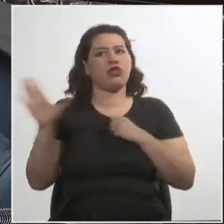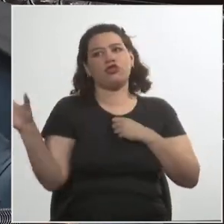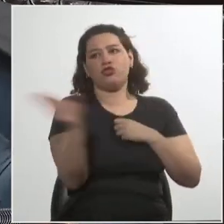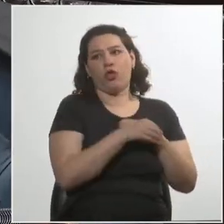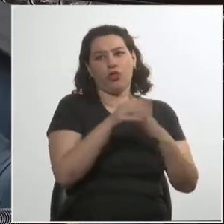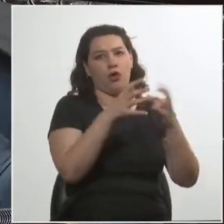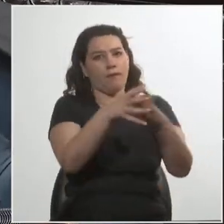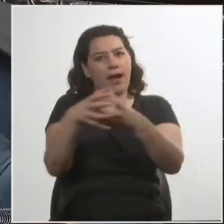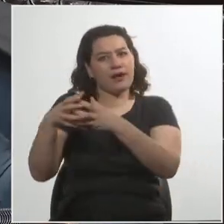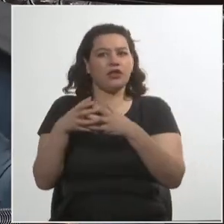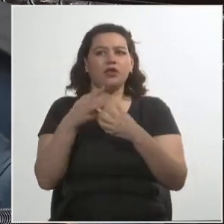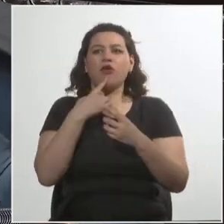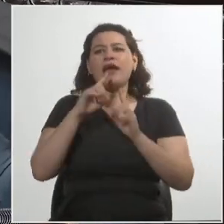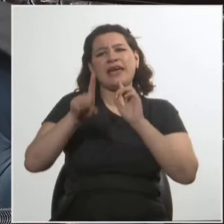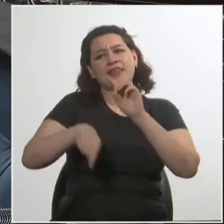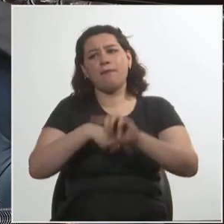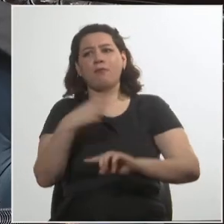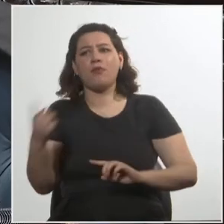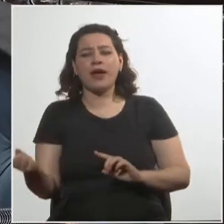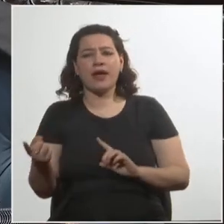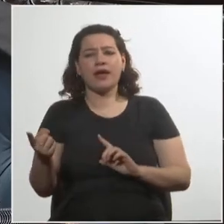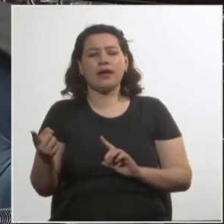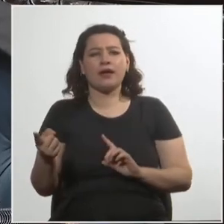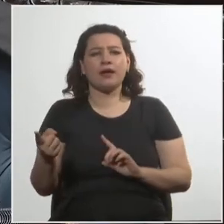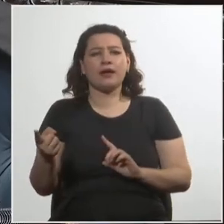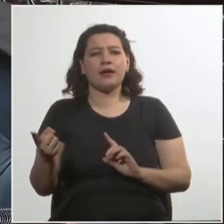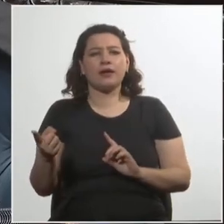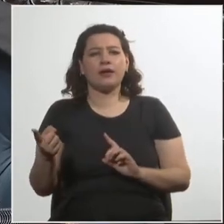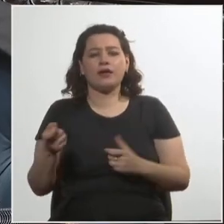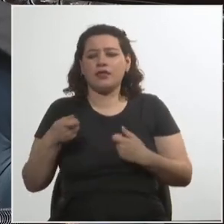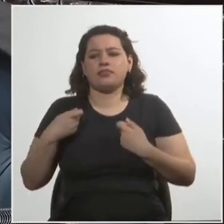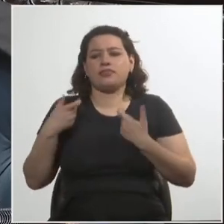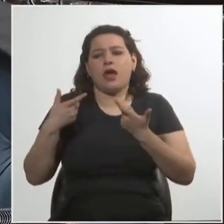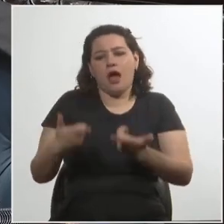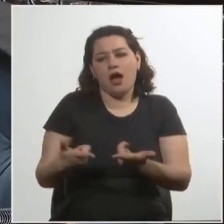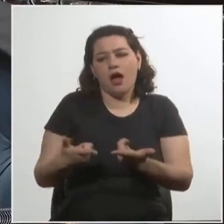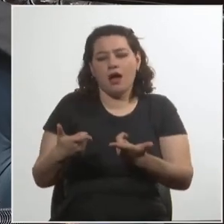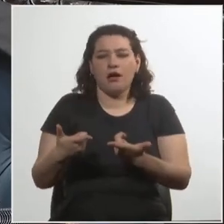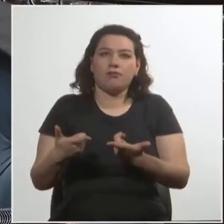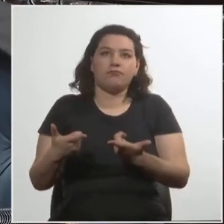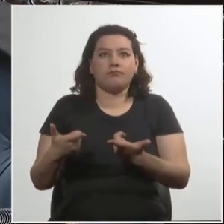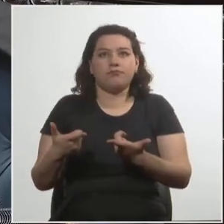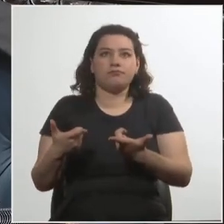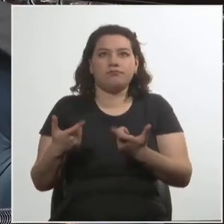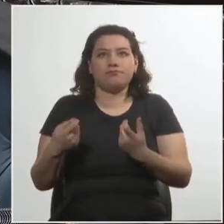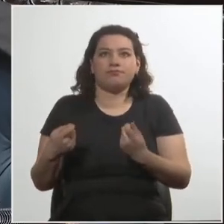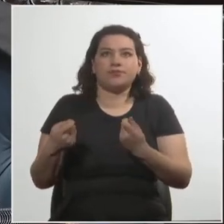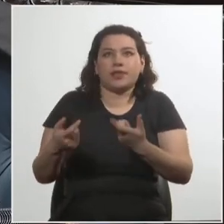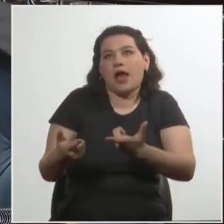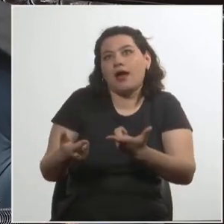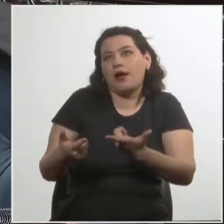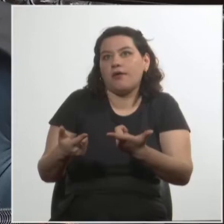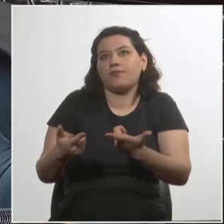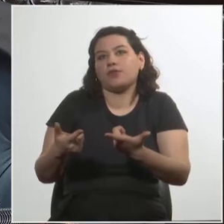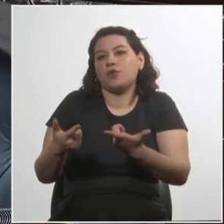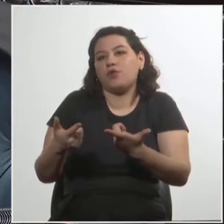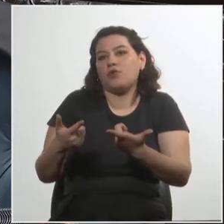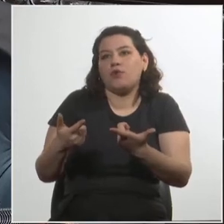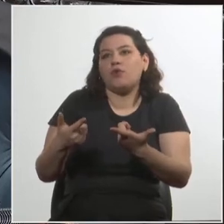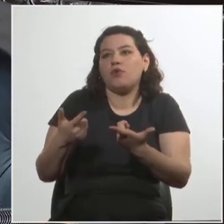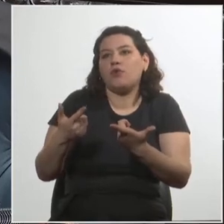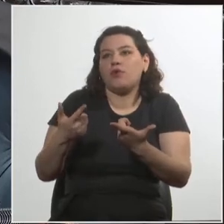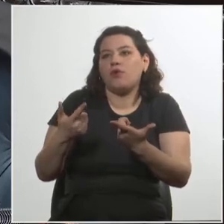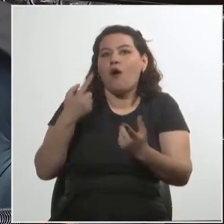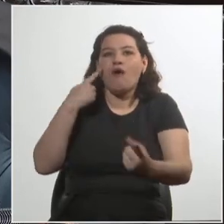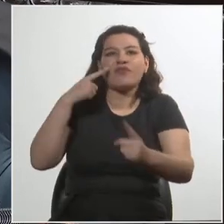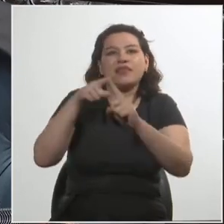y segundo este generar una suerte de situación de pacificación nacional